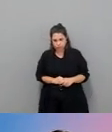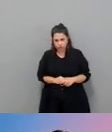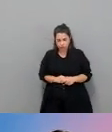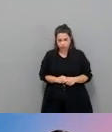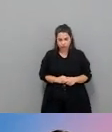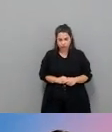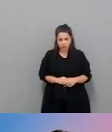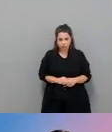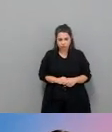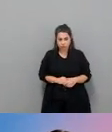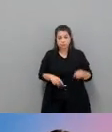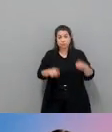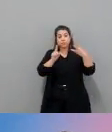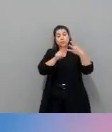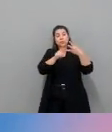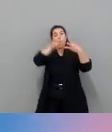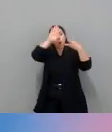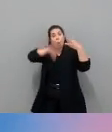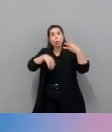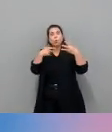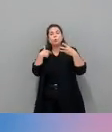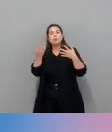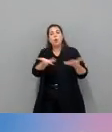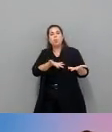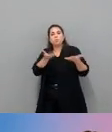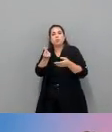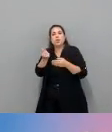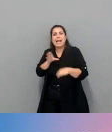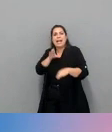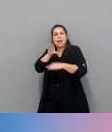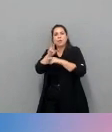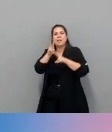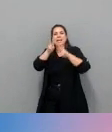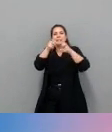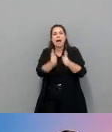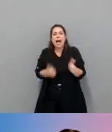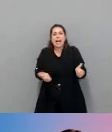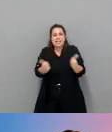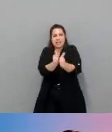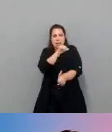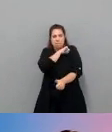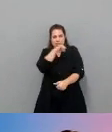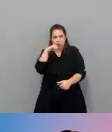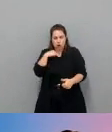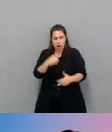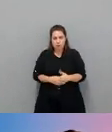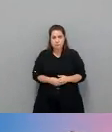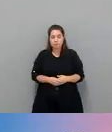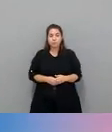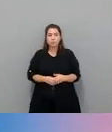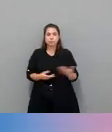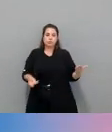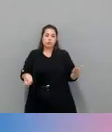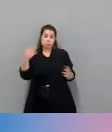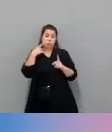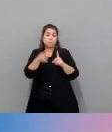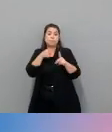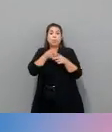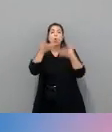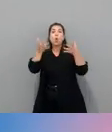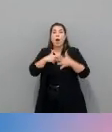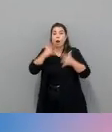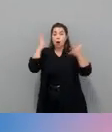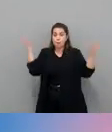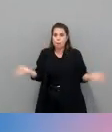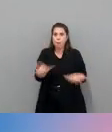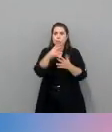Y luego, por último, está la prestación económica de asistencia personal, ¿vale? Que tiene por objeto la promoción de la autonomía